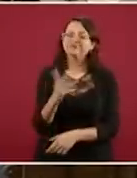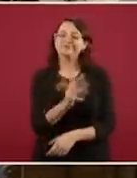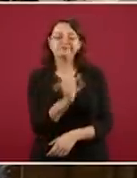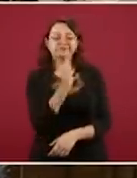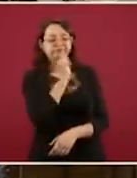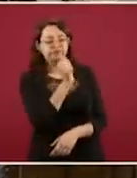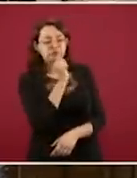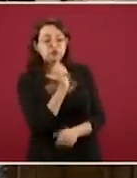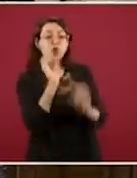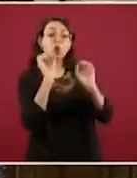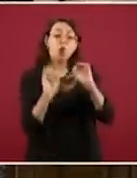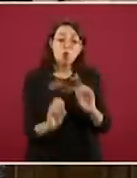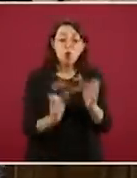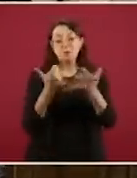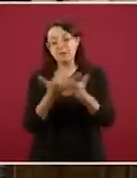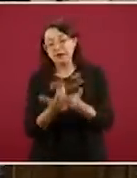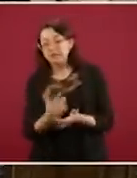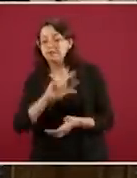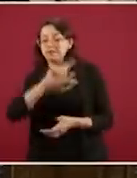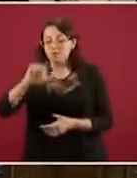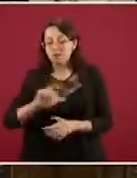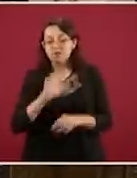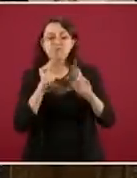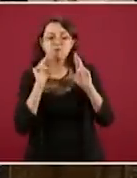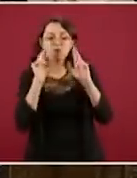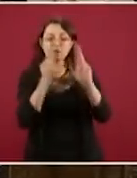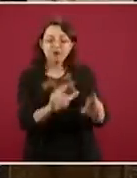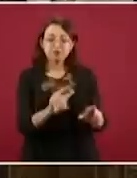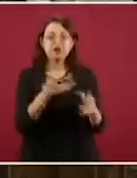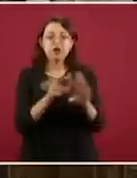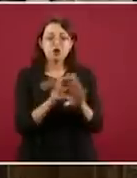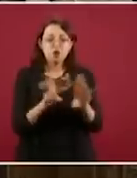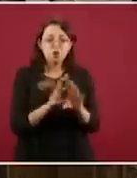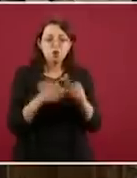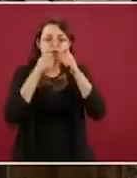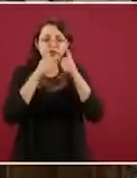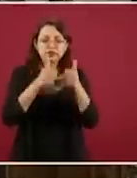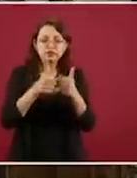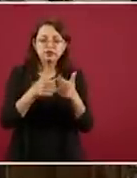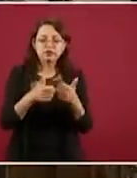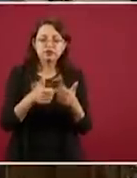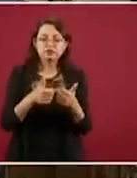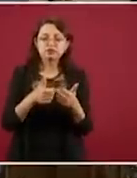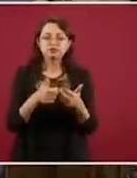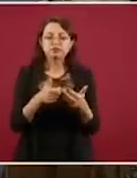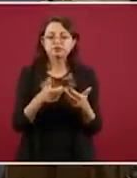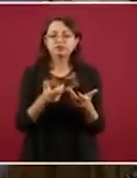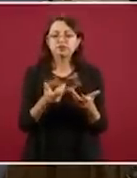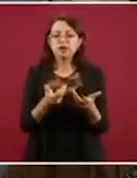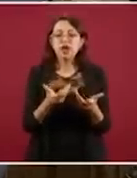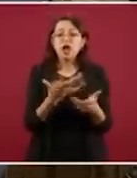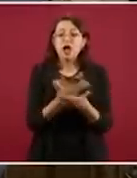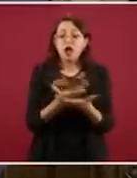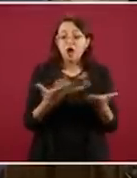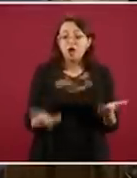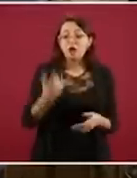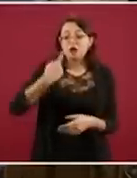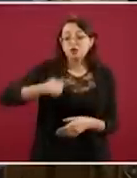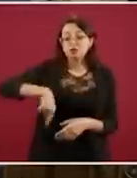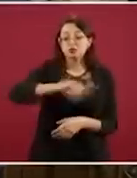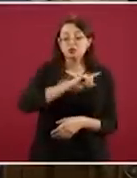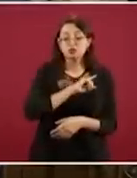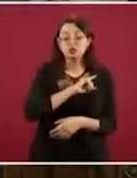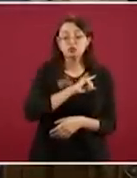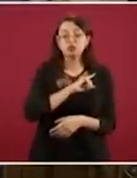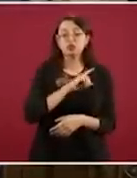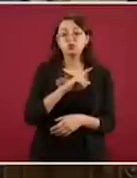estamos pensando dar respuesta a todas las demandas de la gente. Estamos ahora atendiendo